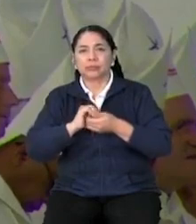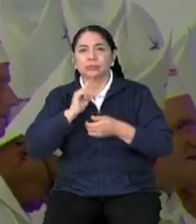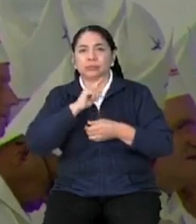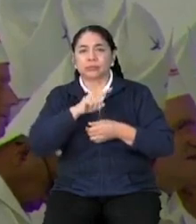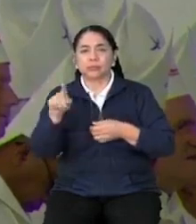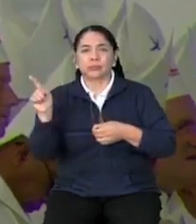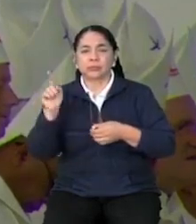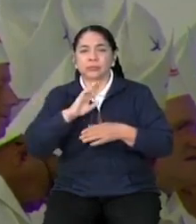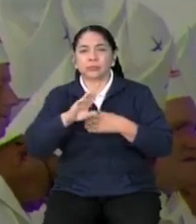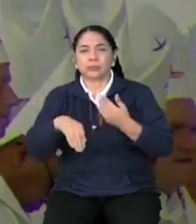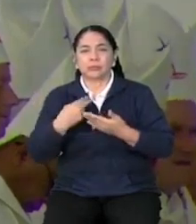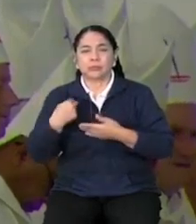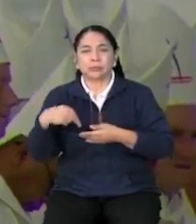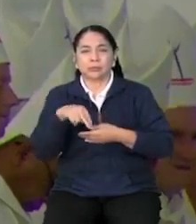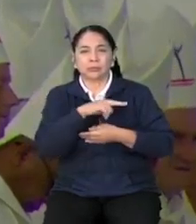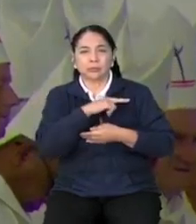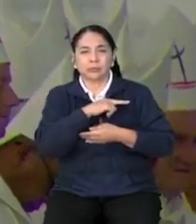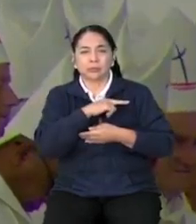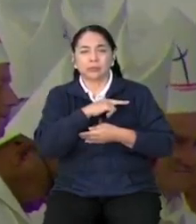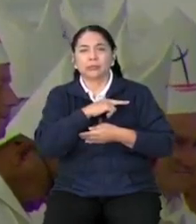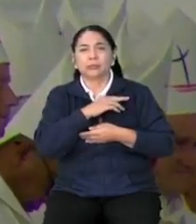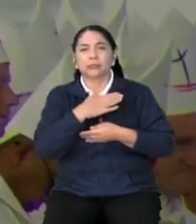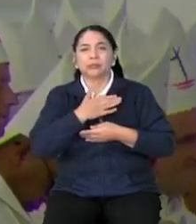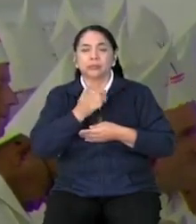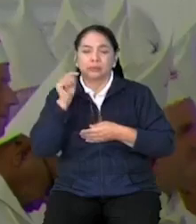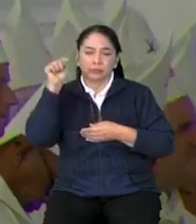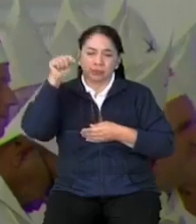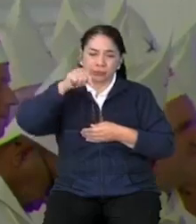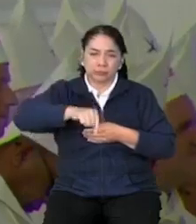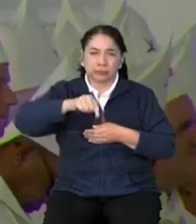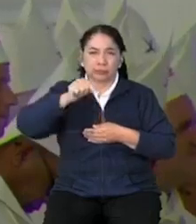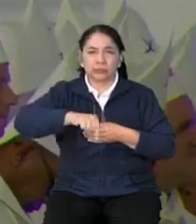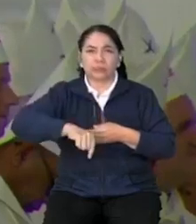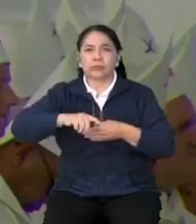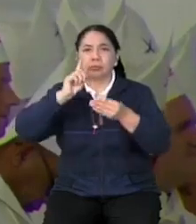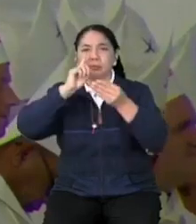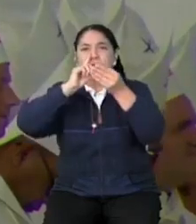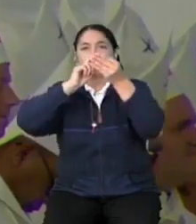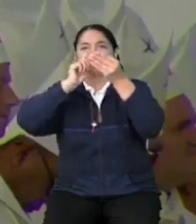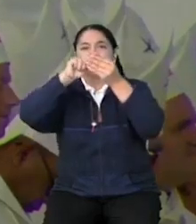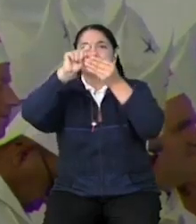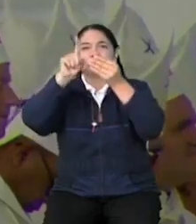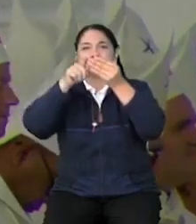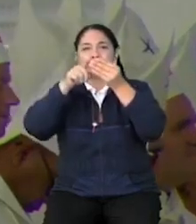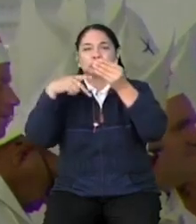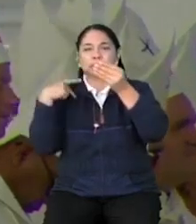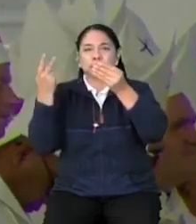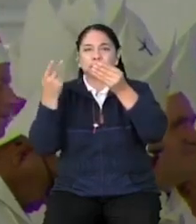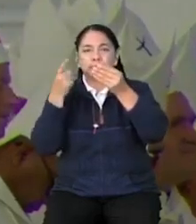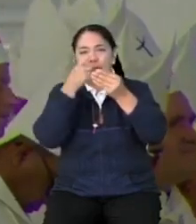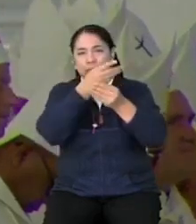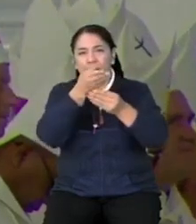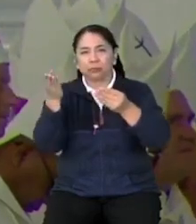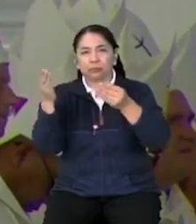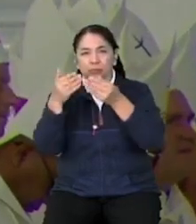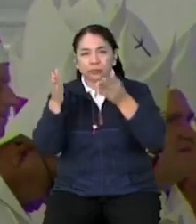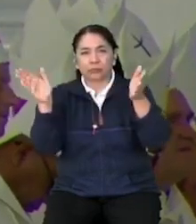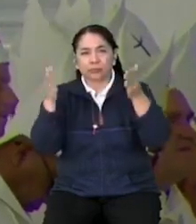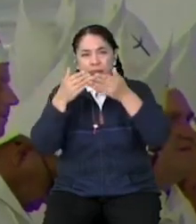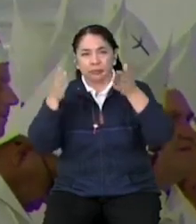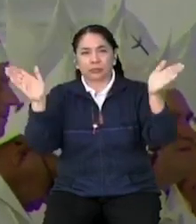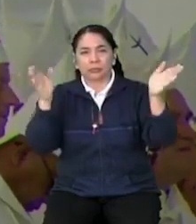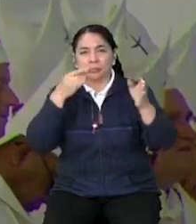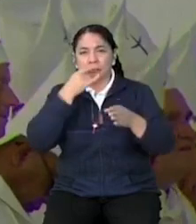de todos nosotros está presente en El Pan de vida abran abran